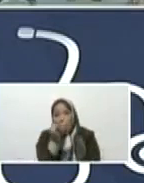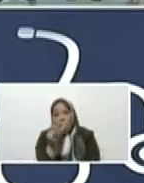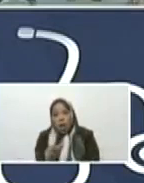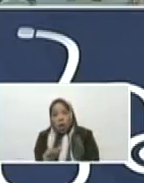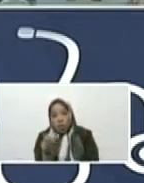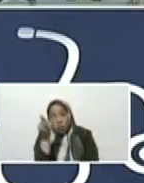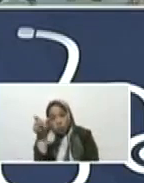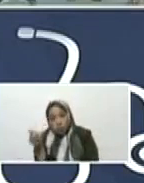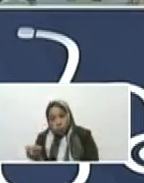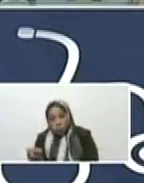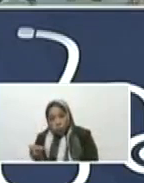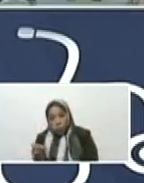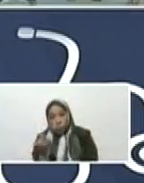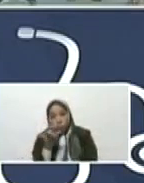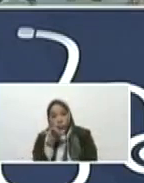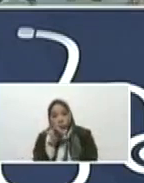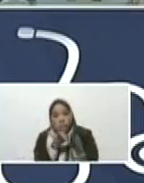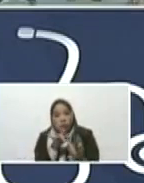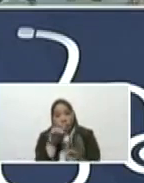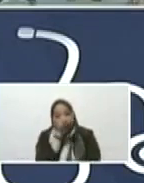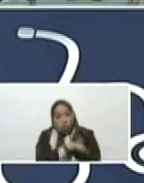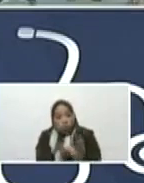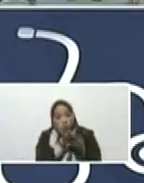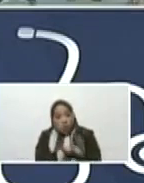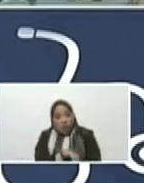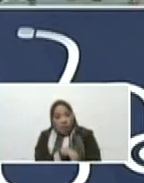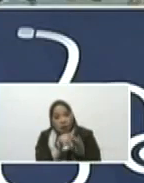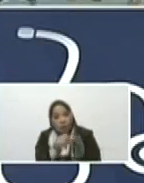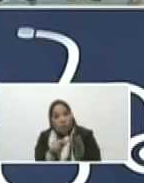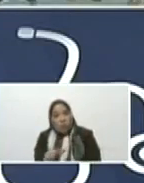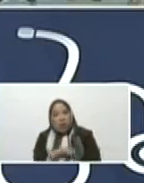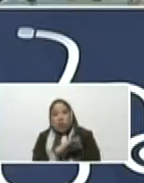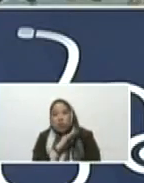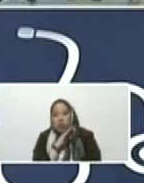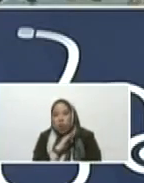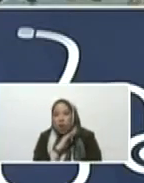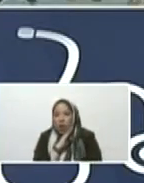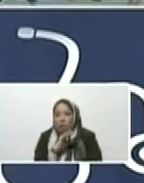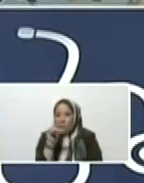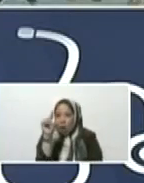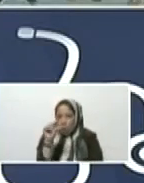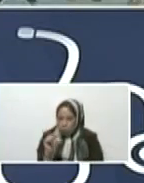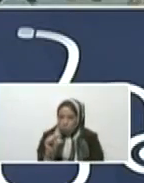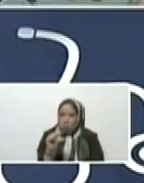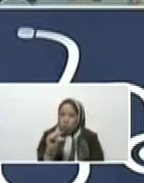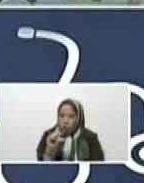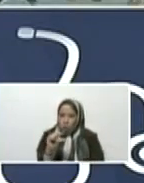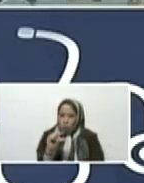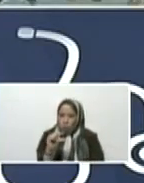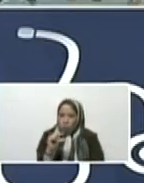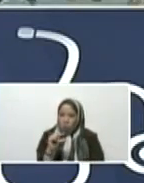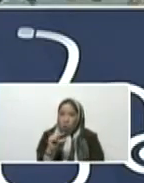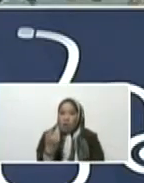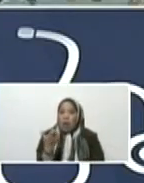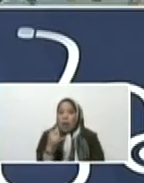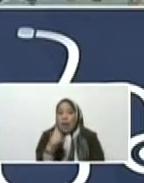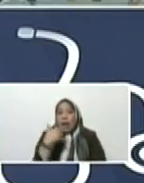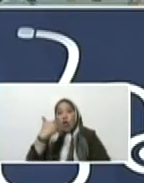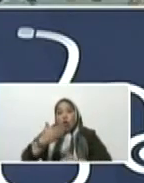impacto en la sociedad, han empezado a surgir los problemas de